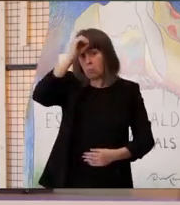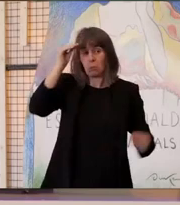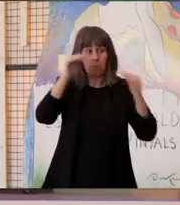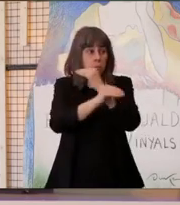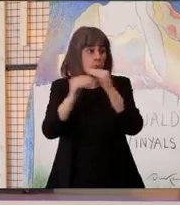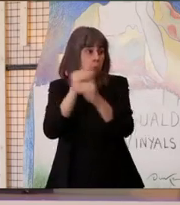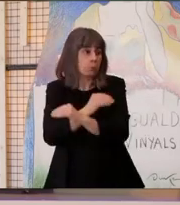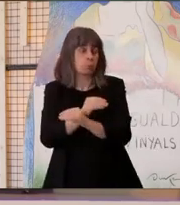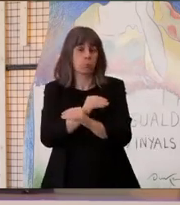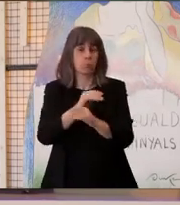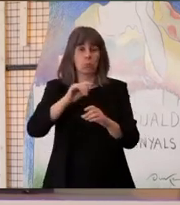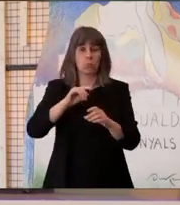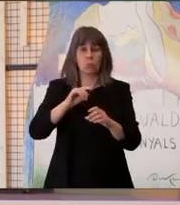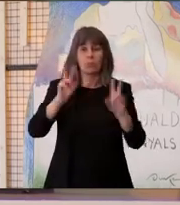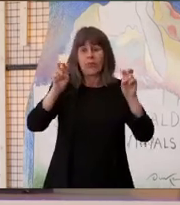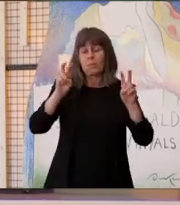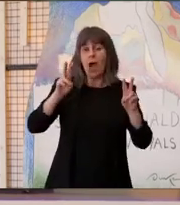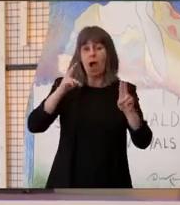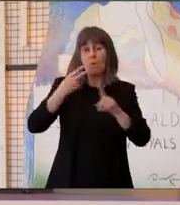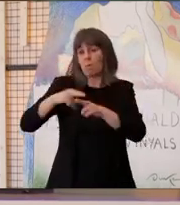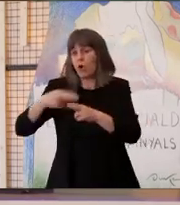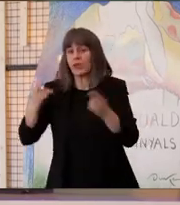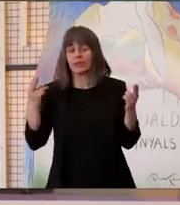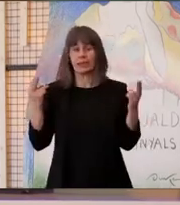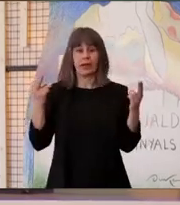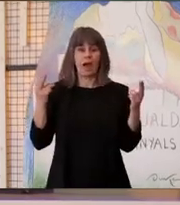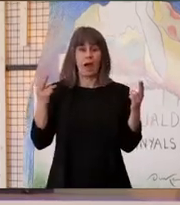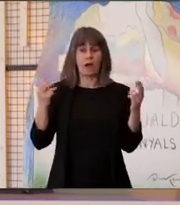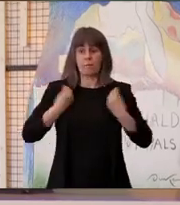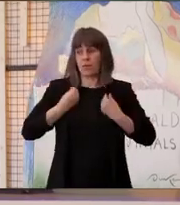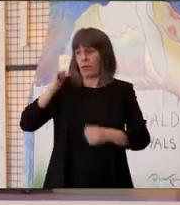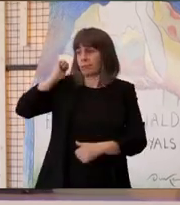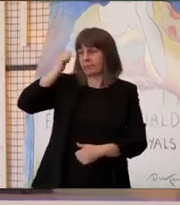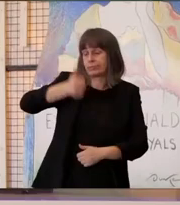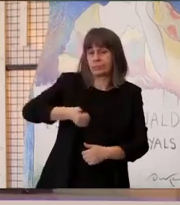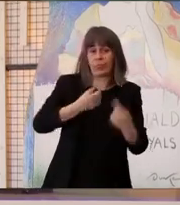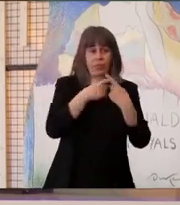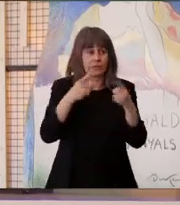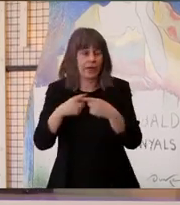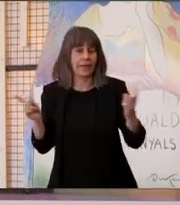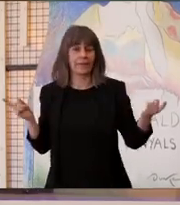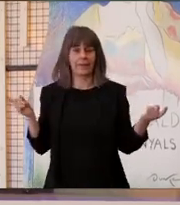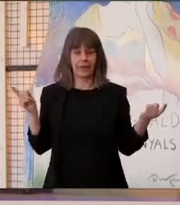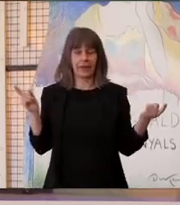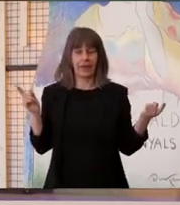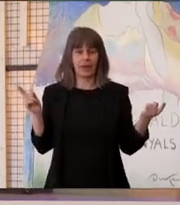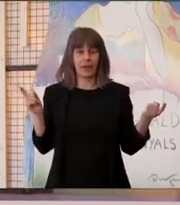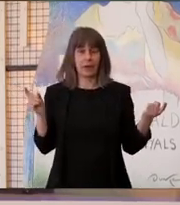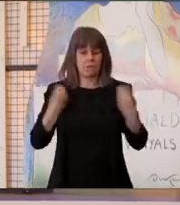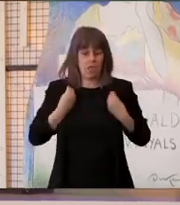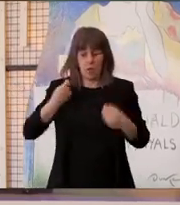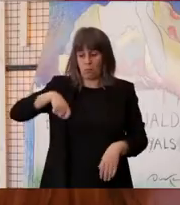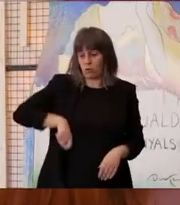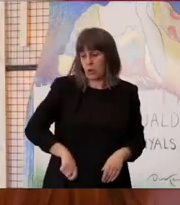diferentes trayectorias políticas diferentes trayectorias profesionales y que